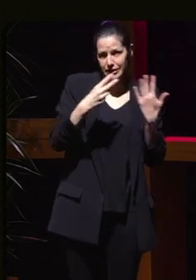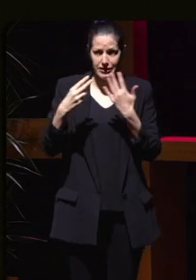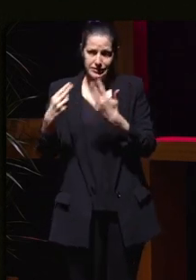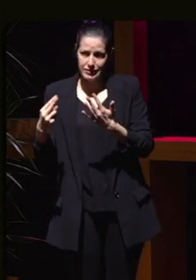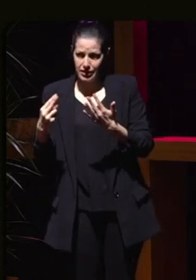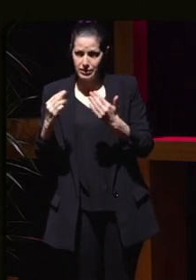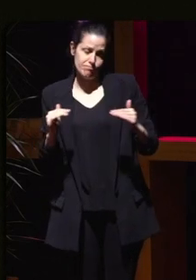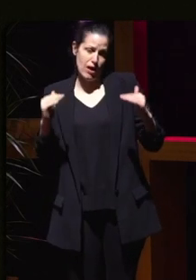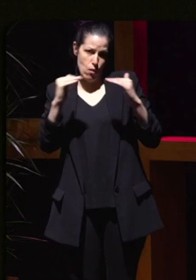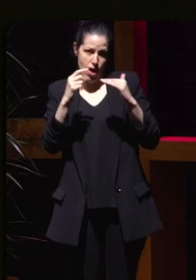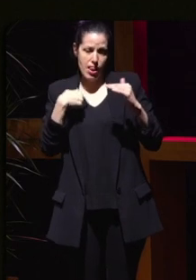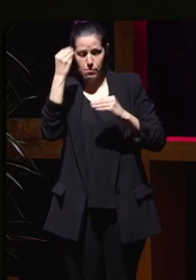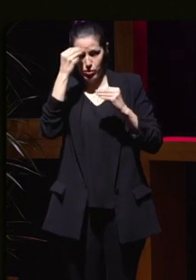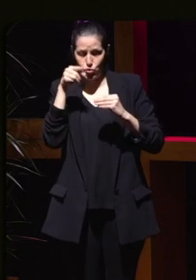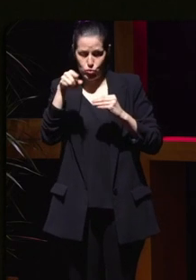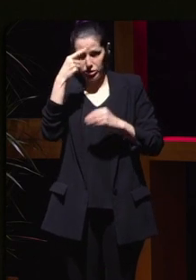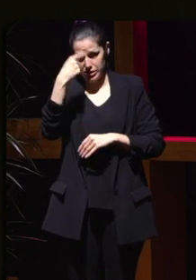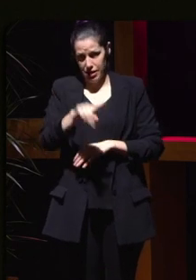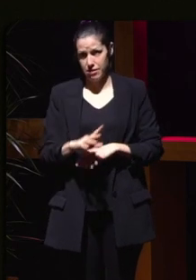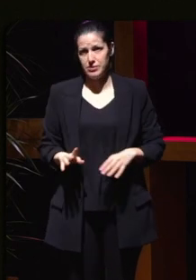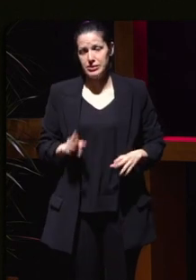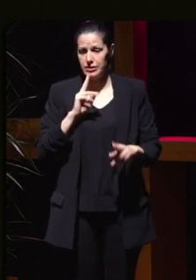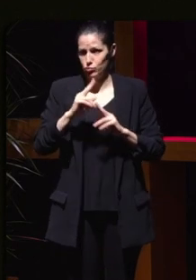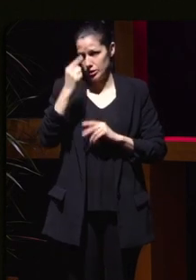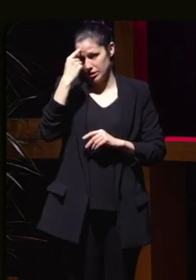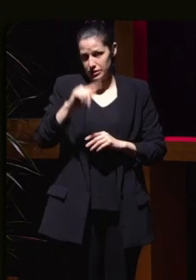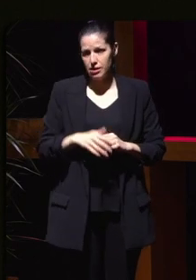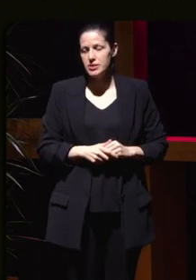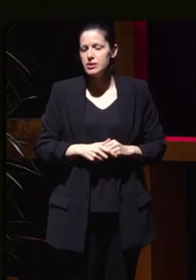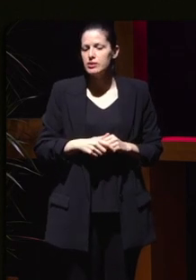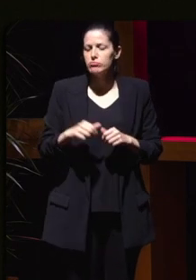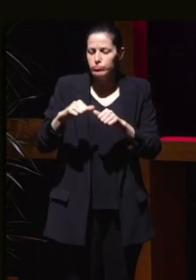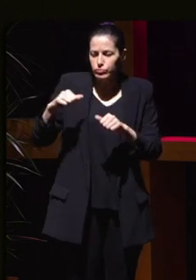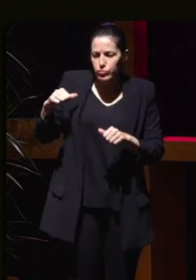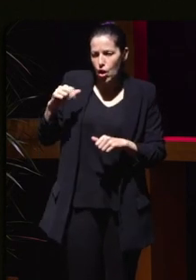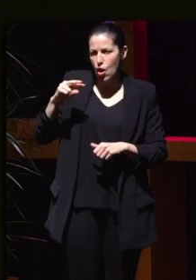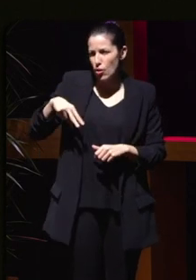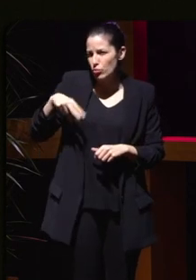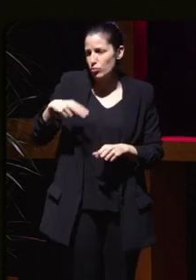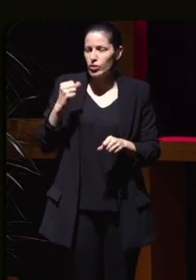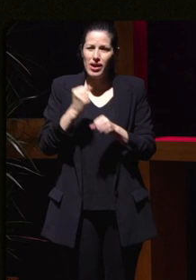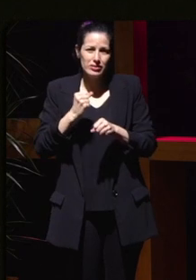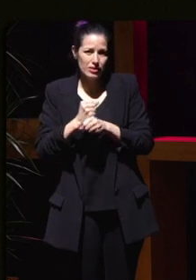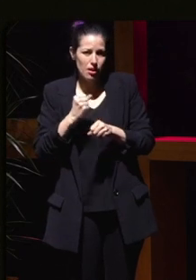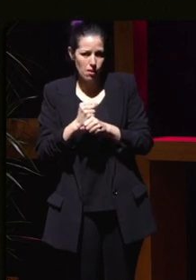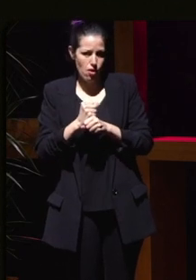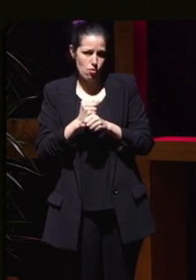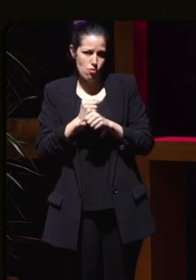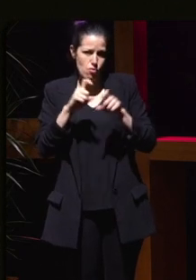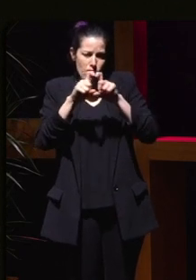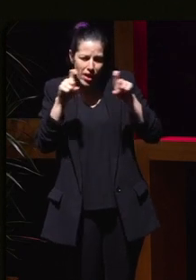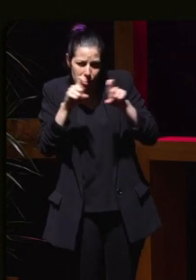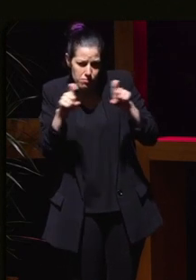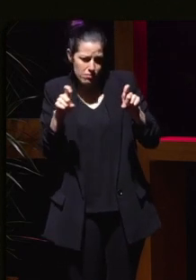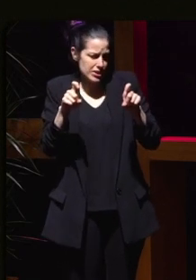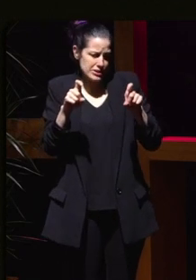no pienso que nunca trabajé no un medio o en